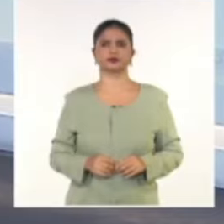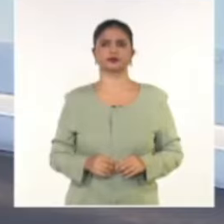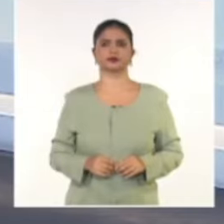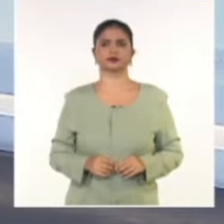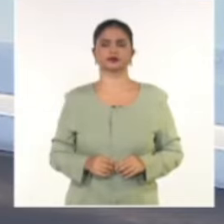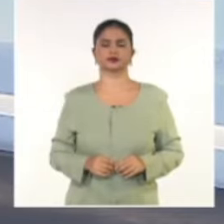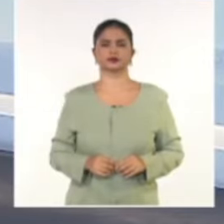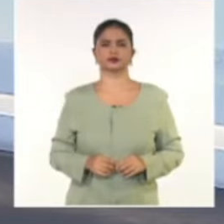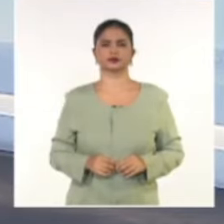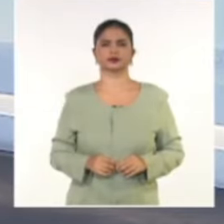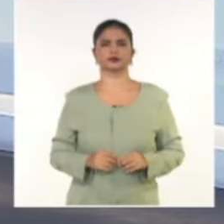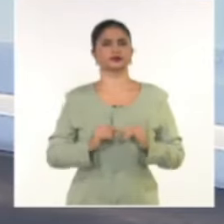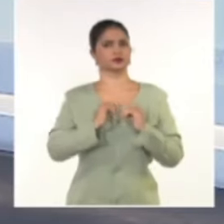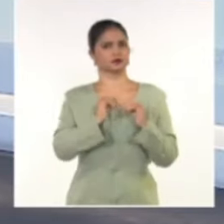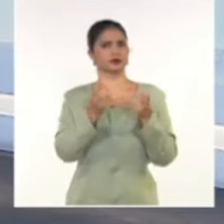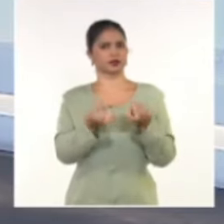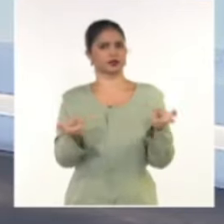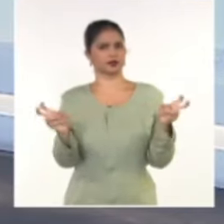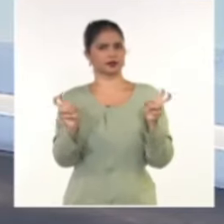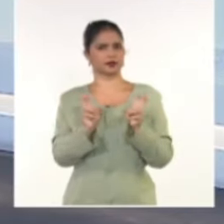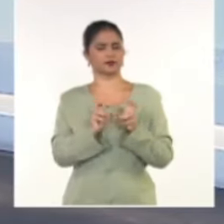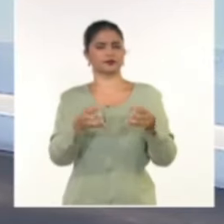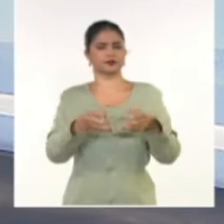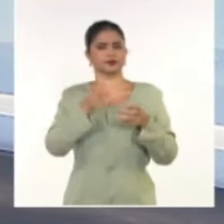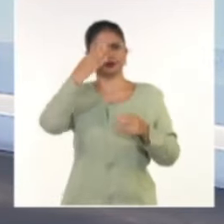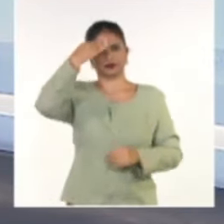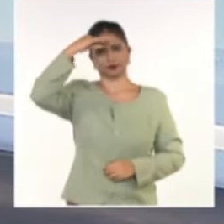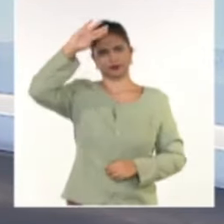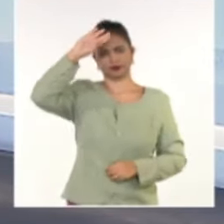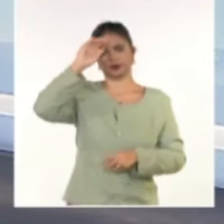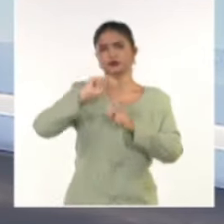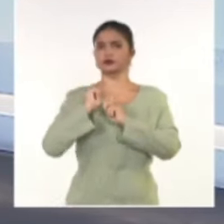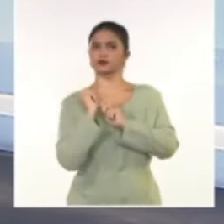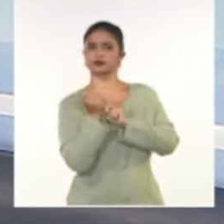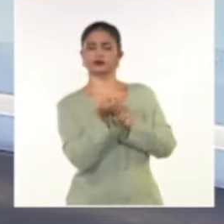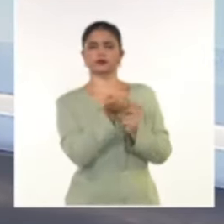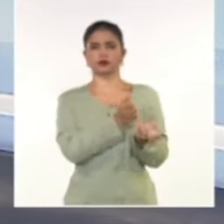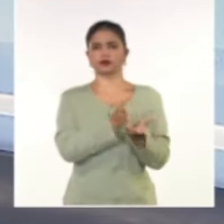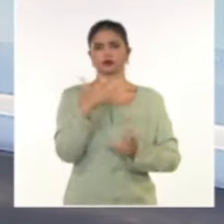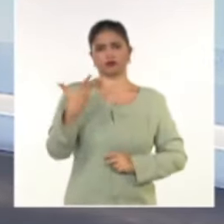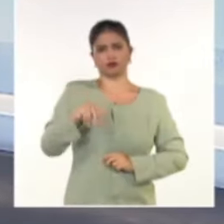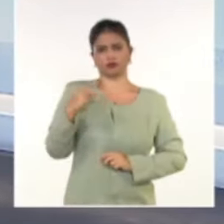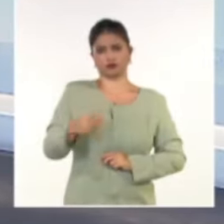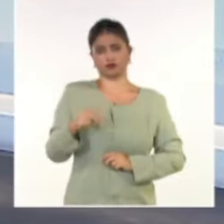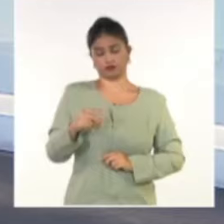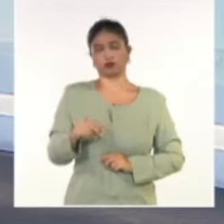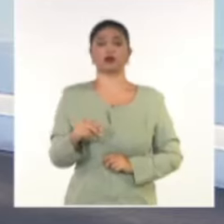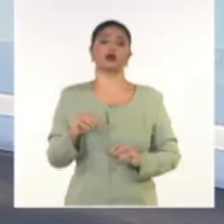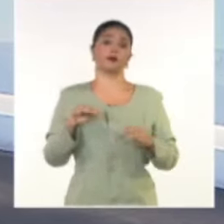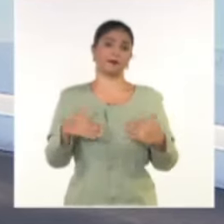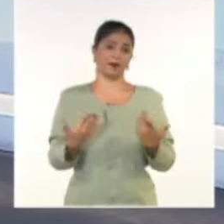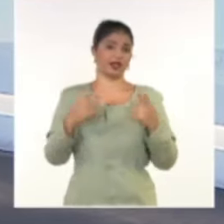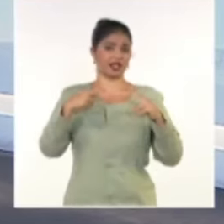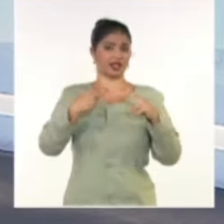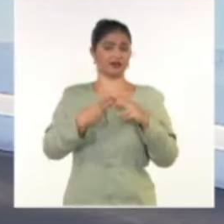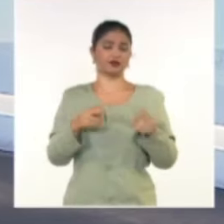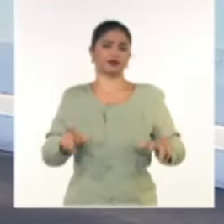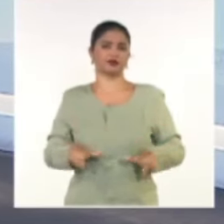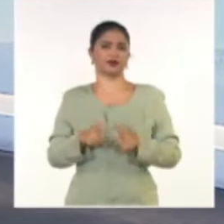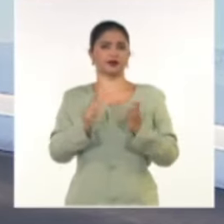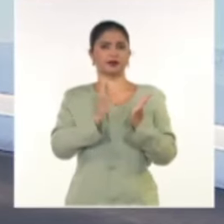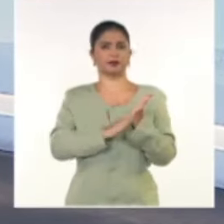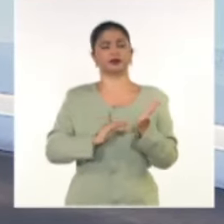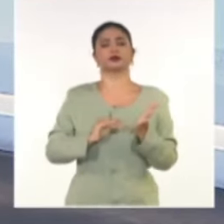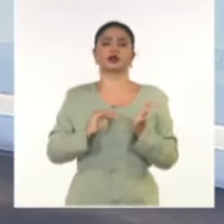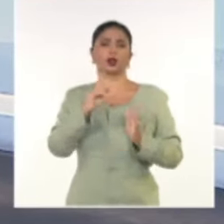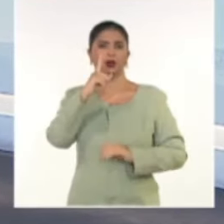En el propio Estadio Latinoamericano, la preselección cubana de béisbol continúa sus entrenamientos rumbo al torneo Premier 12 a celebrarse en el mes de noviembre. Una